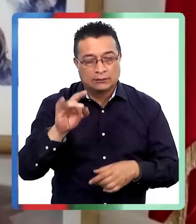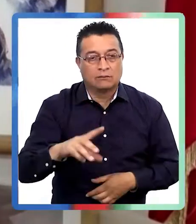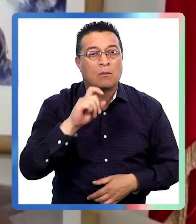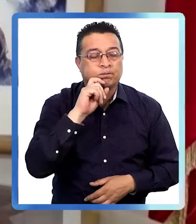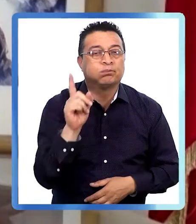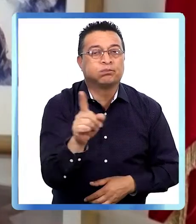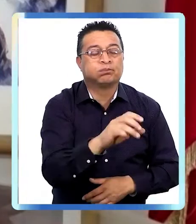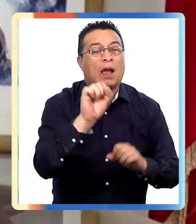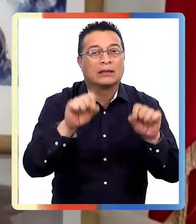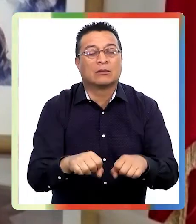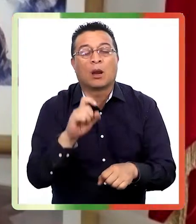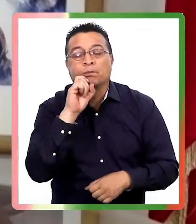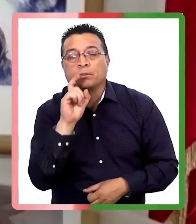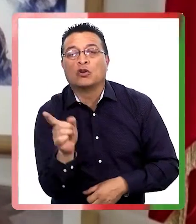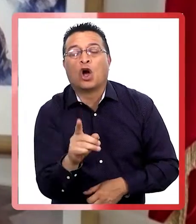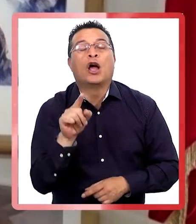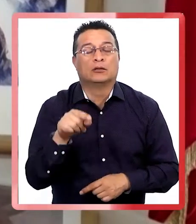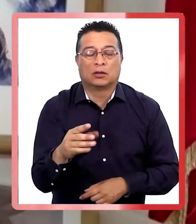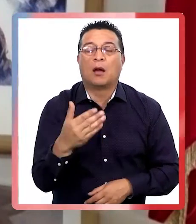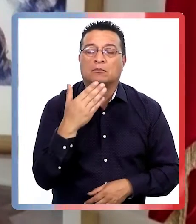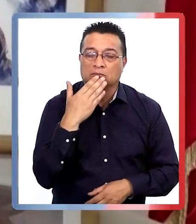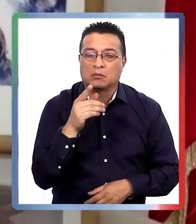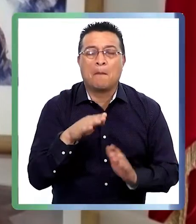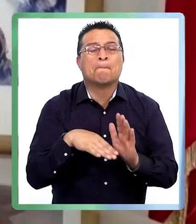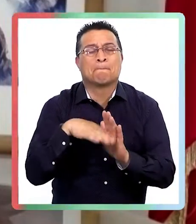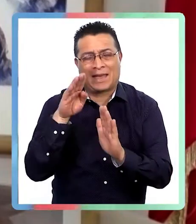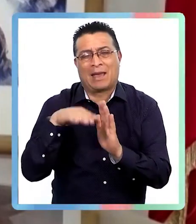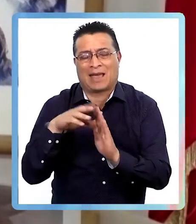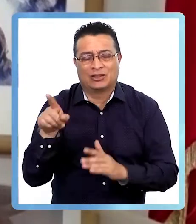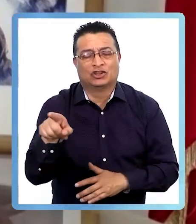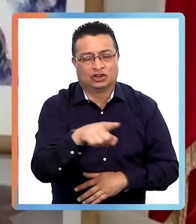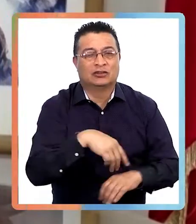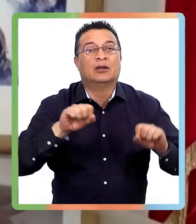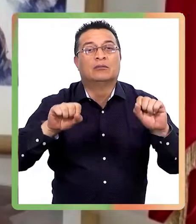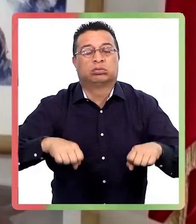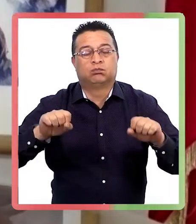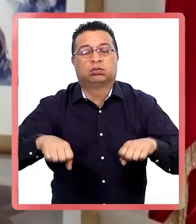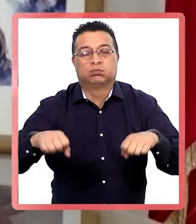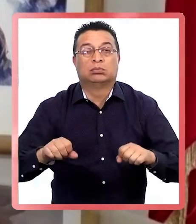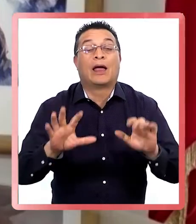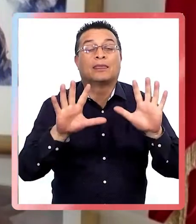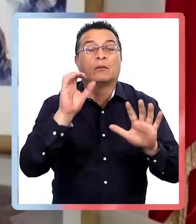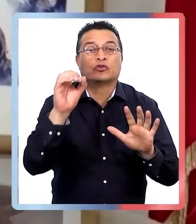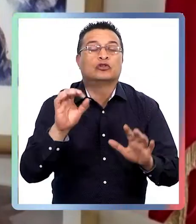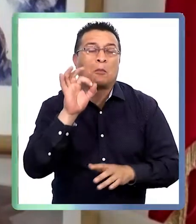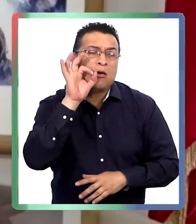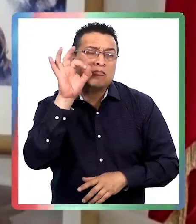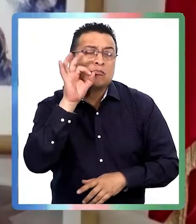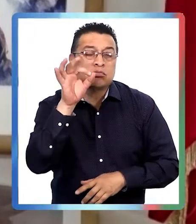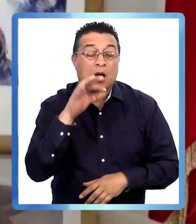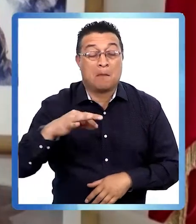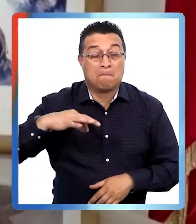sabiendo quiénes quedan aceptados o no, pero me atrevo a señalar que la inmensa mayoría va a quedar aceptada porque el 10% más